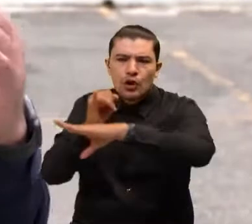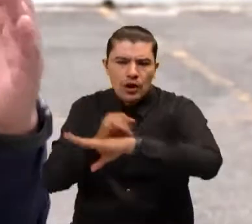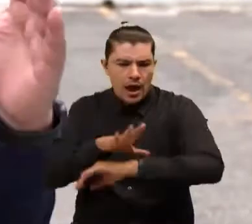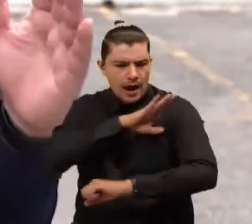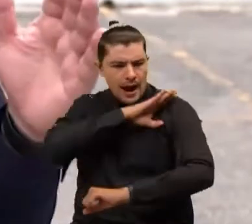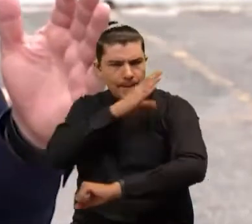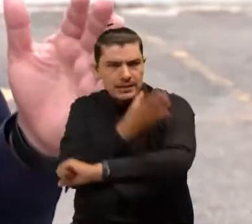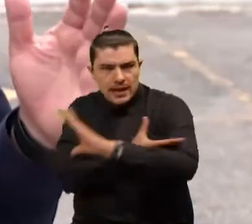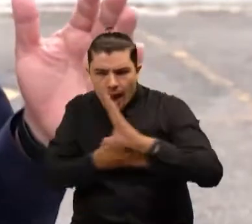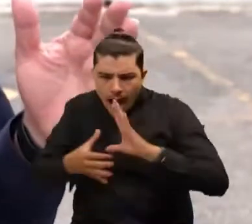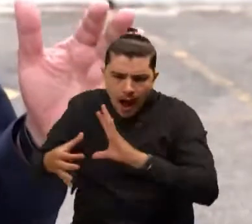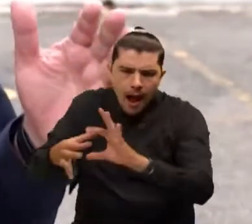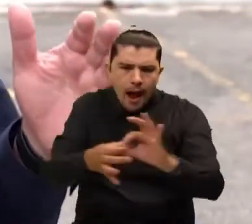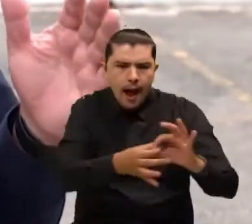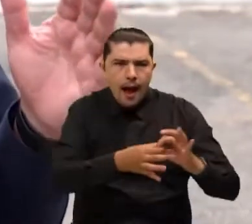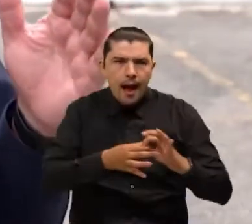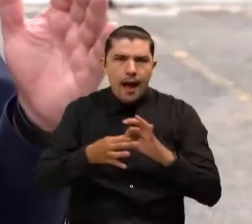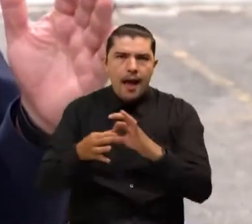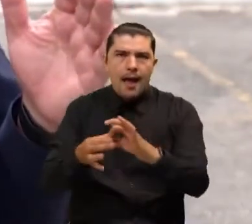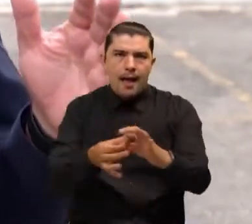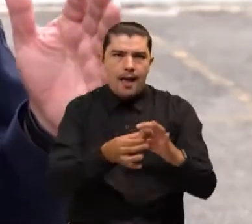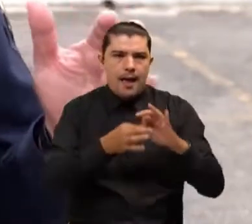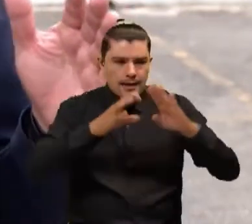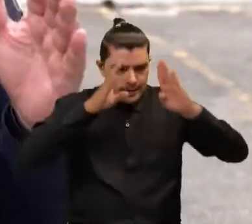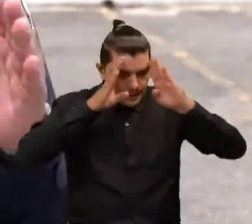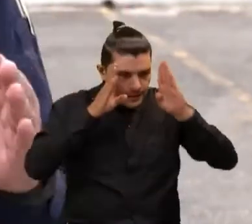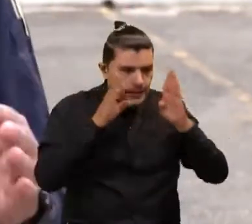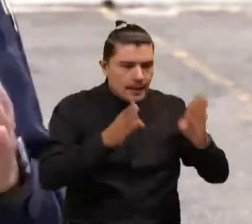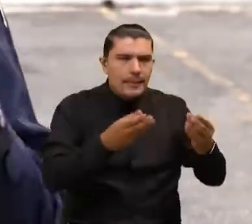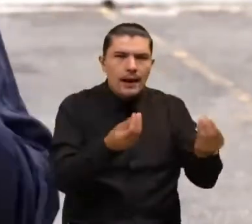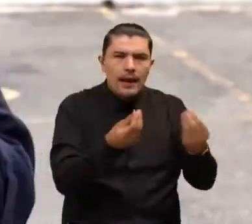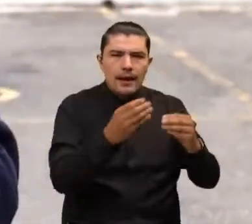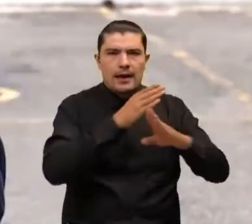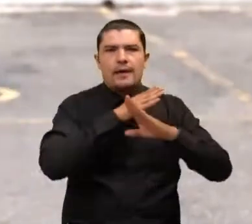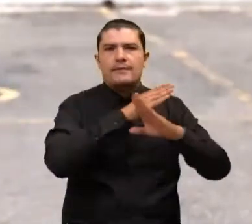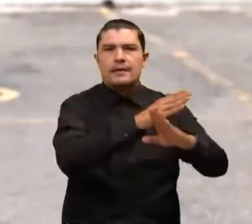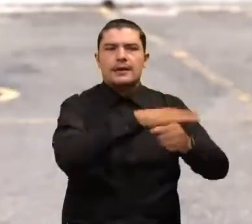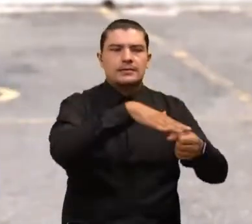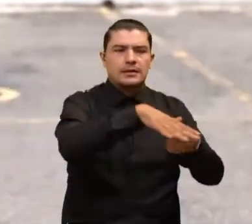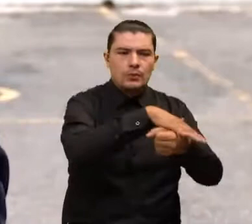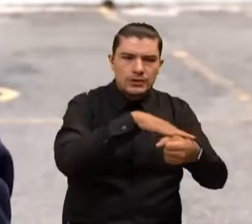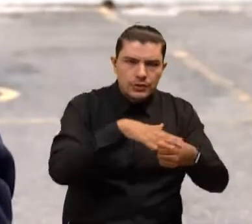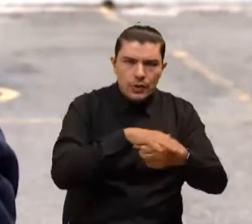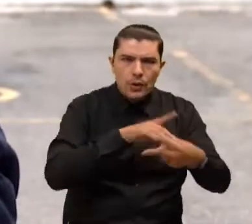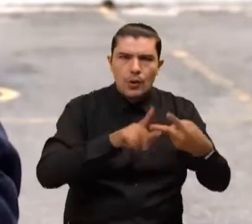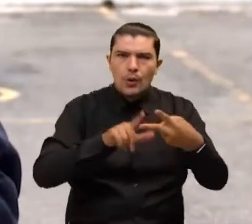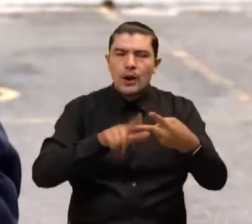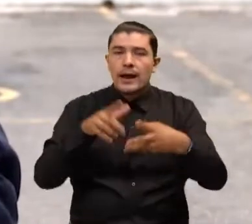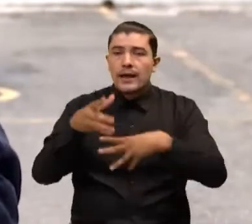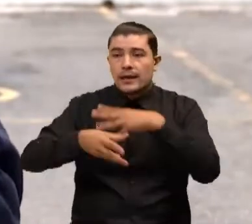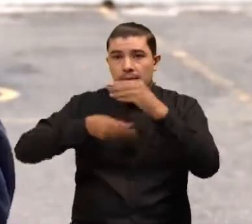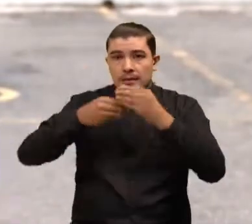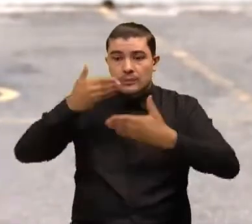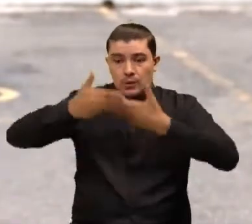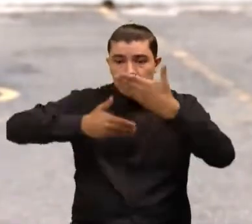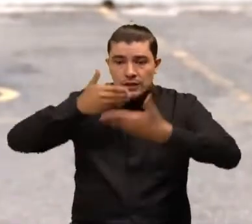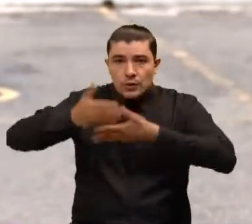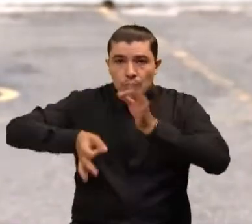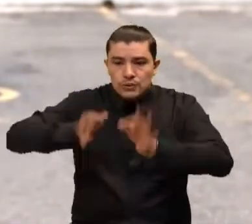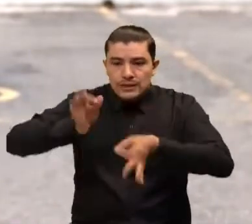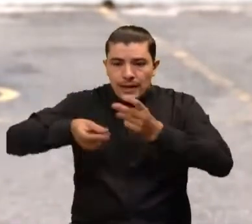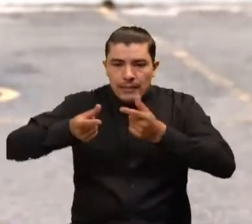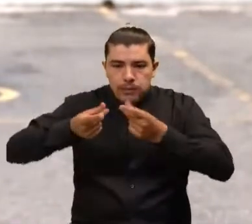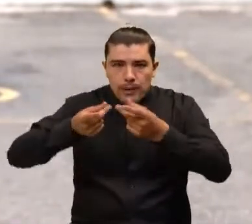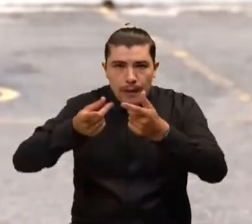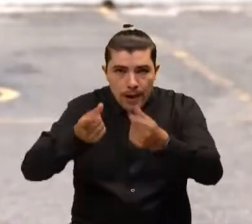sistemática, desde un punto de vista de prevención situacional, con un buen componente judicial y obviamente